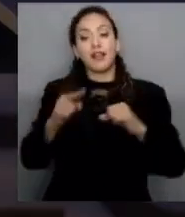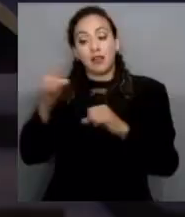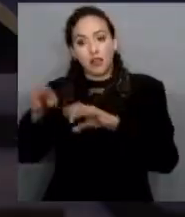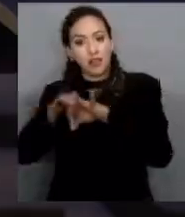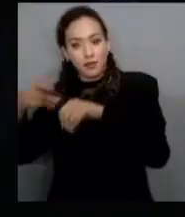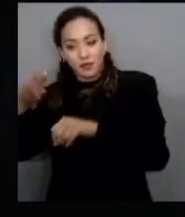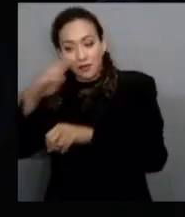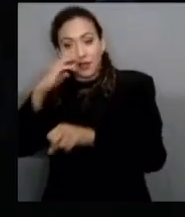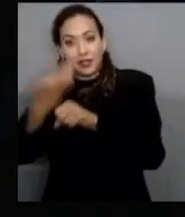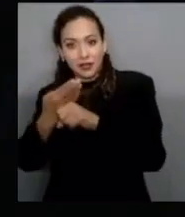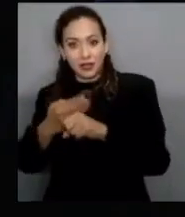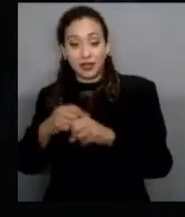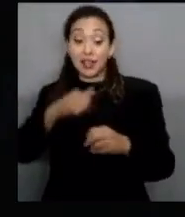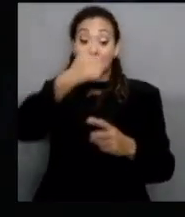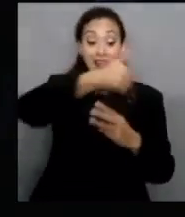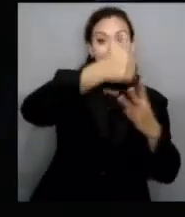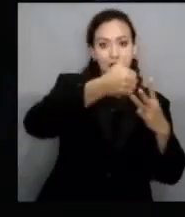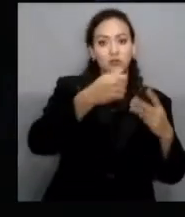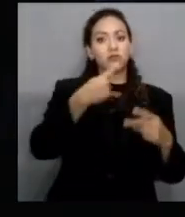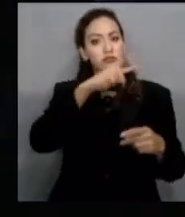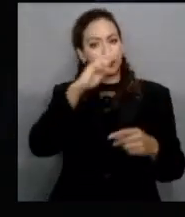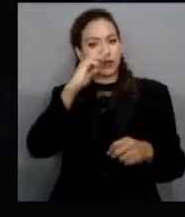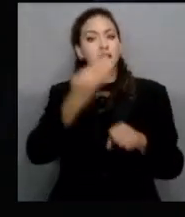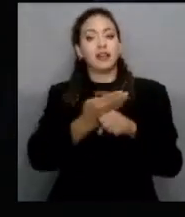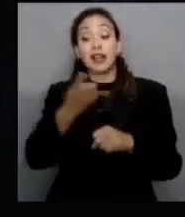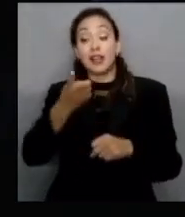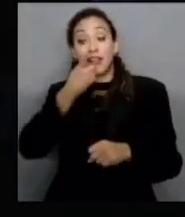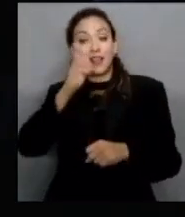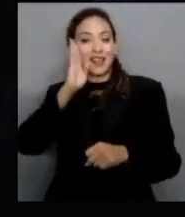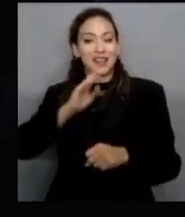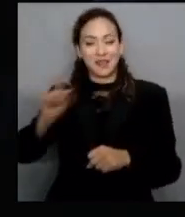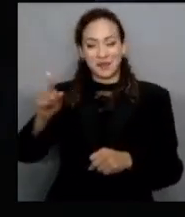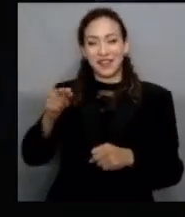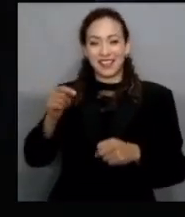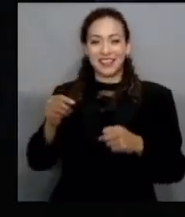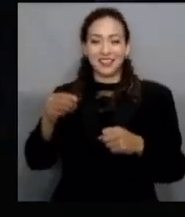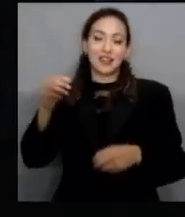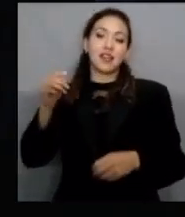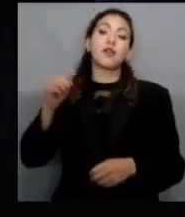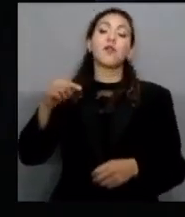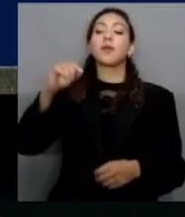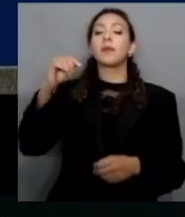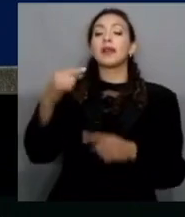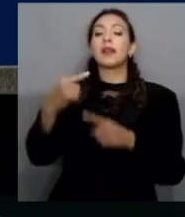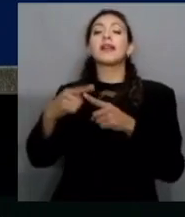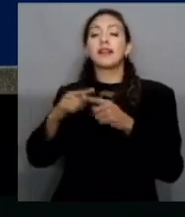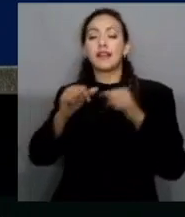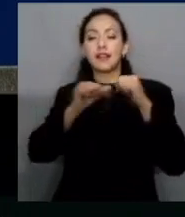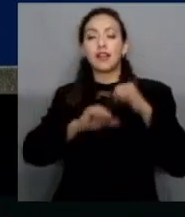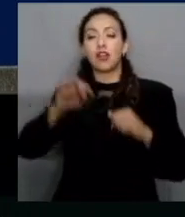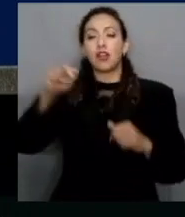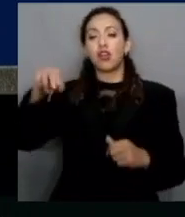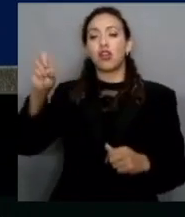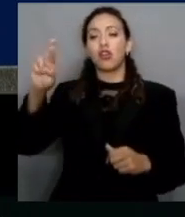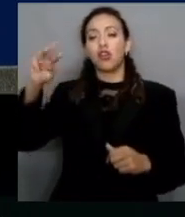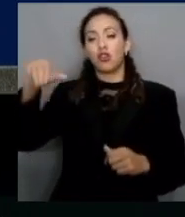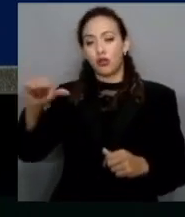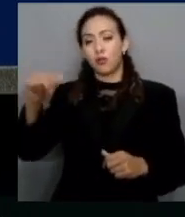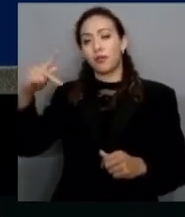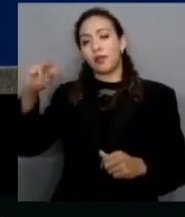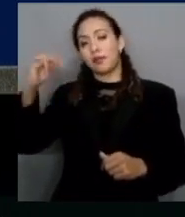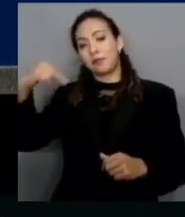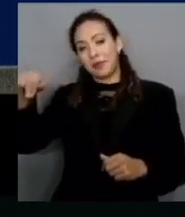otros poderes. Así lo señaló la ministra presidenta de la Suprema Corte de Justicia de la Nación, Norma Lucía Piña Hernández,